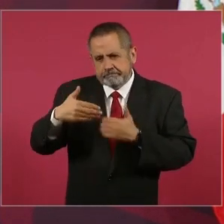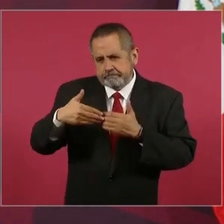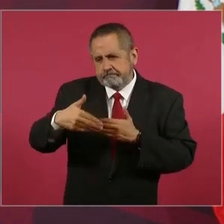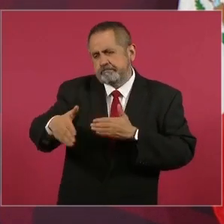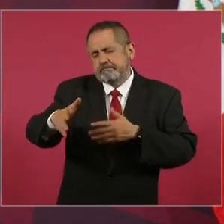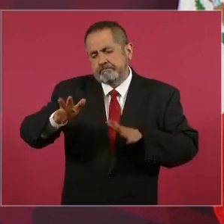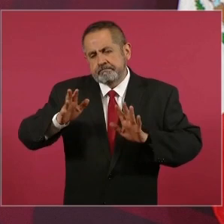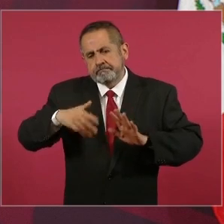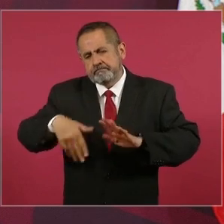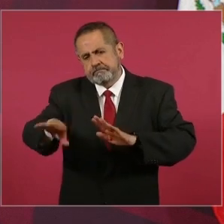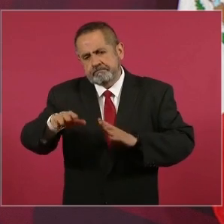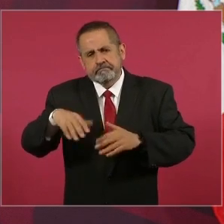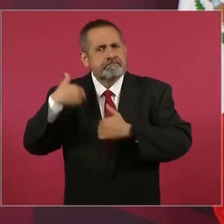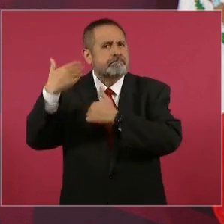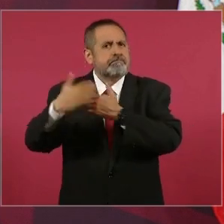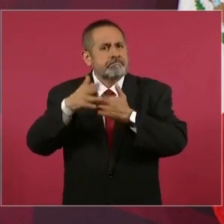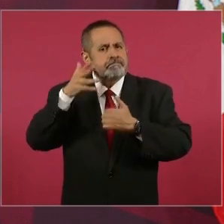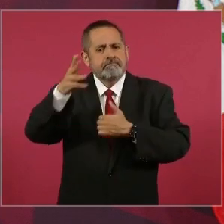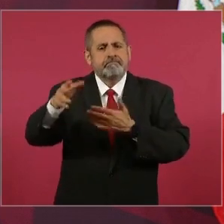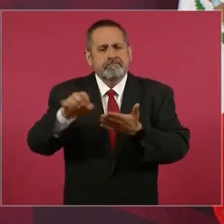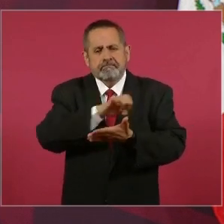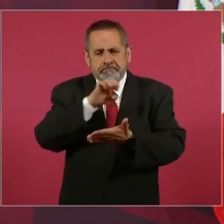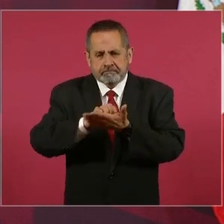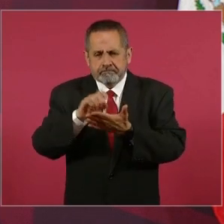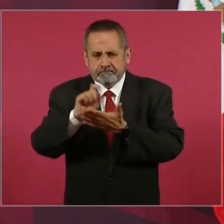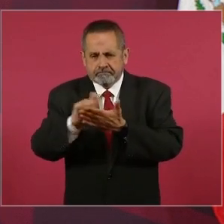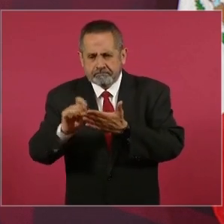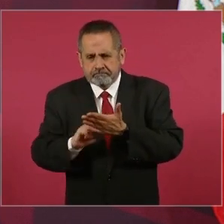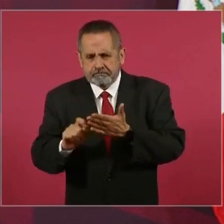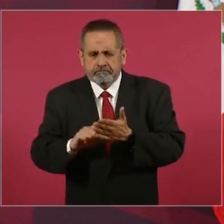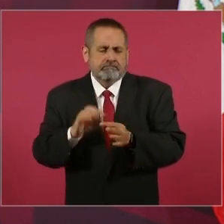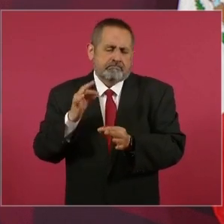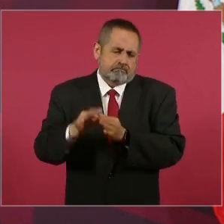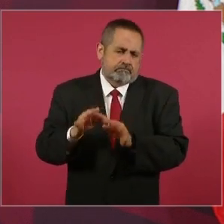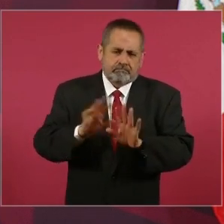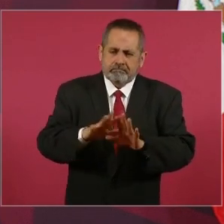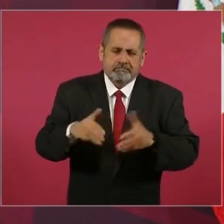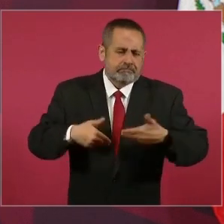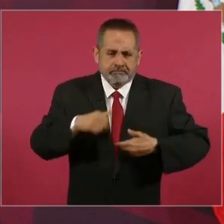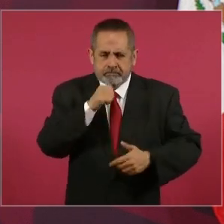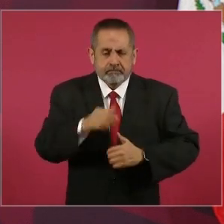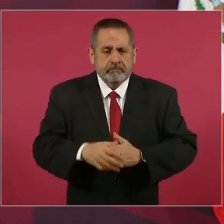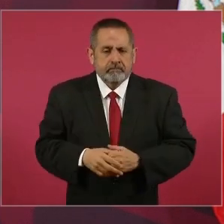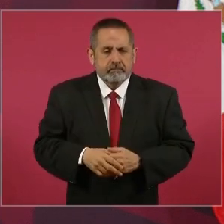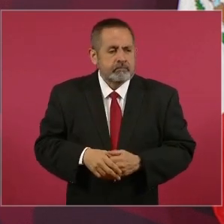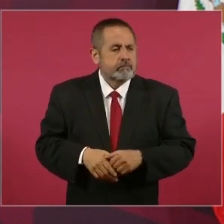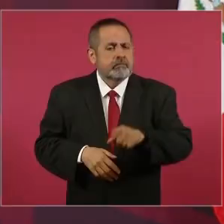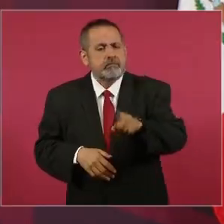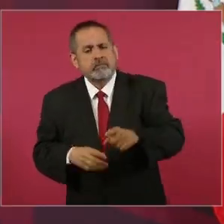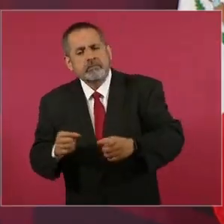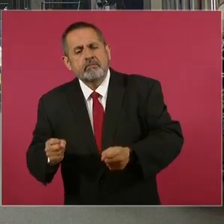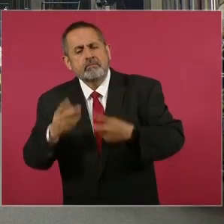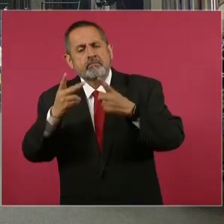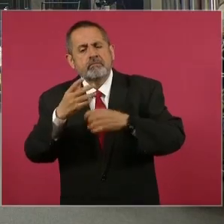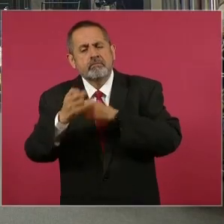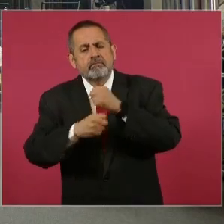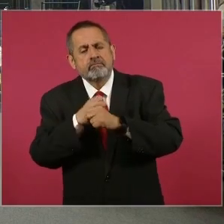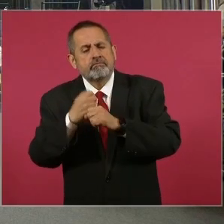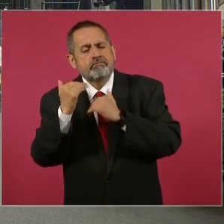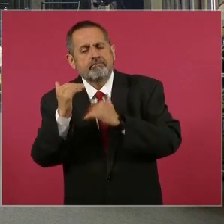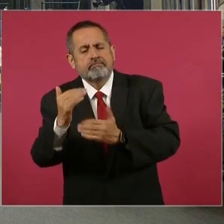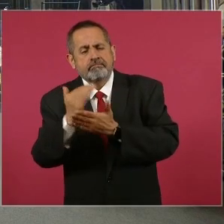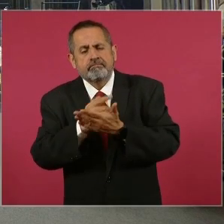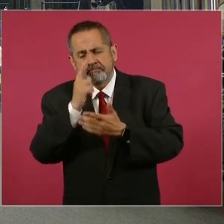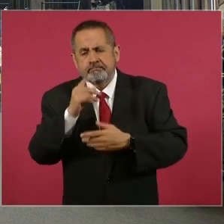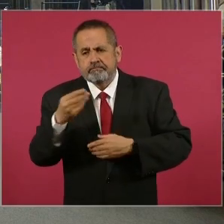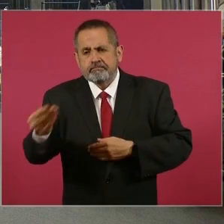hagan su escritura no que no los molesten habr un mínimo de años para dar este te está residiendo